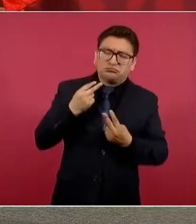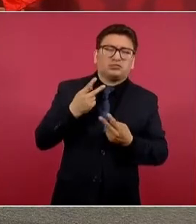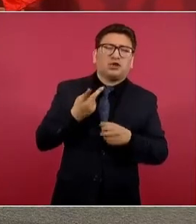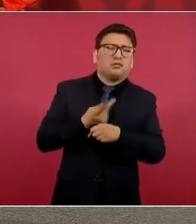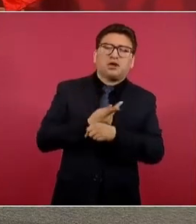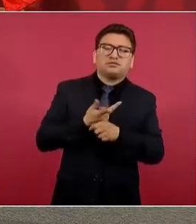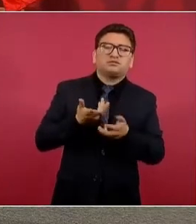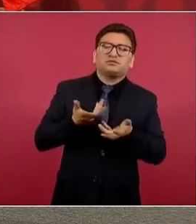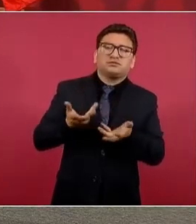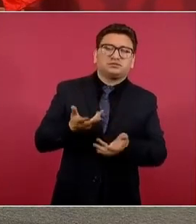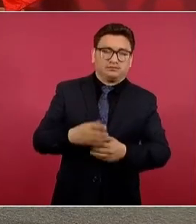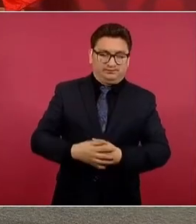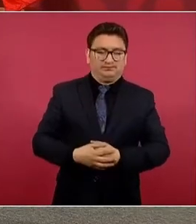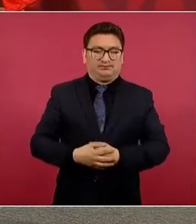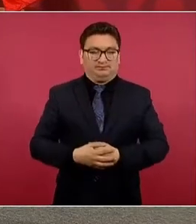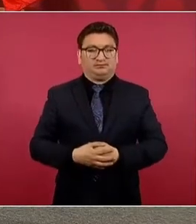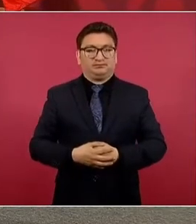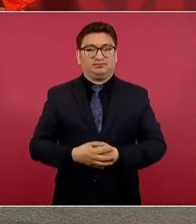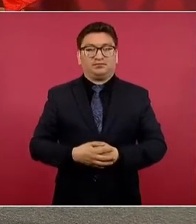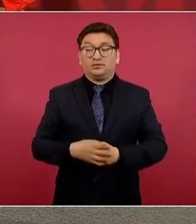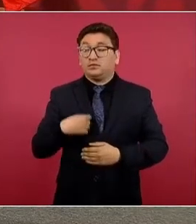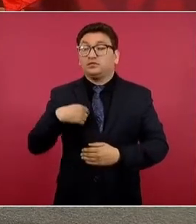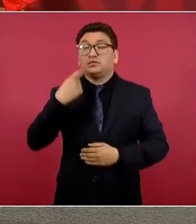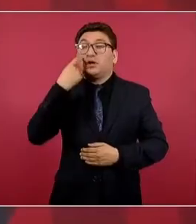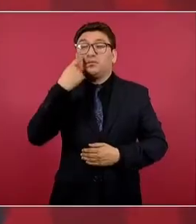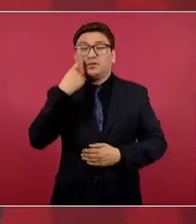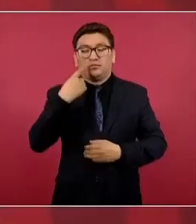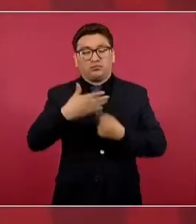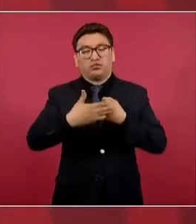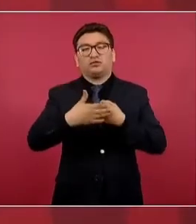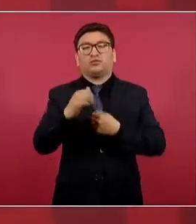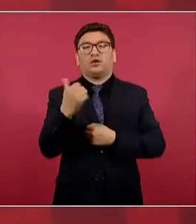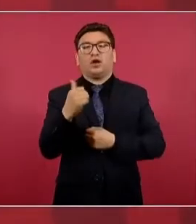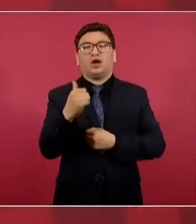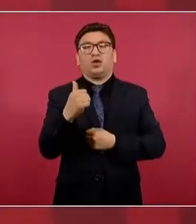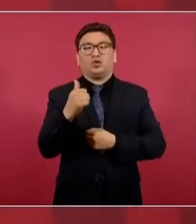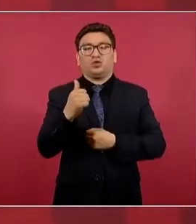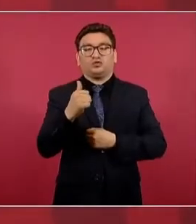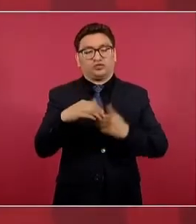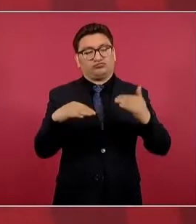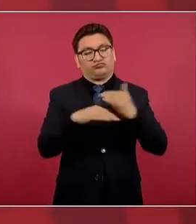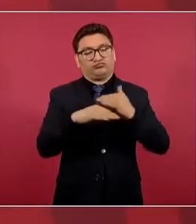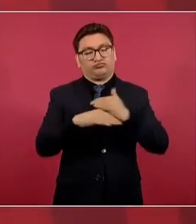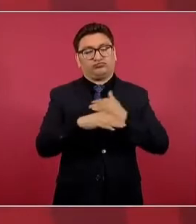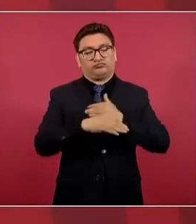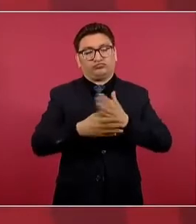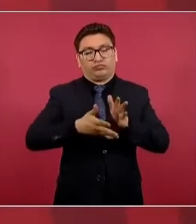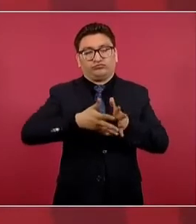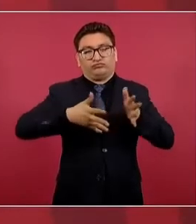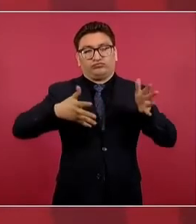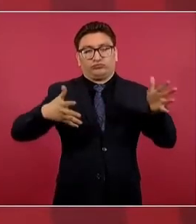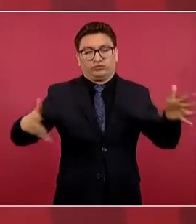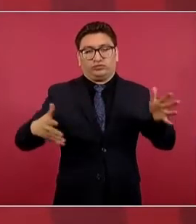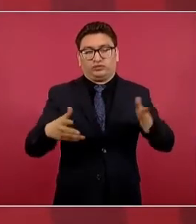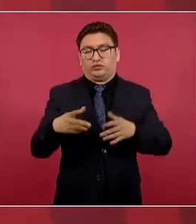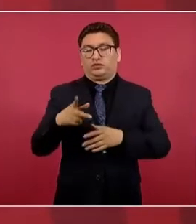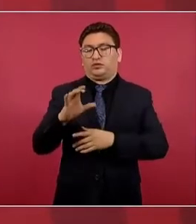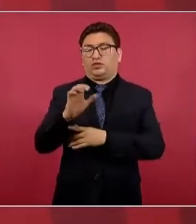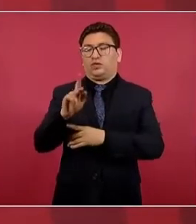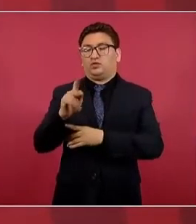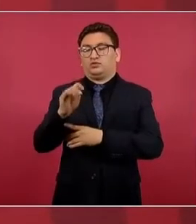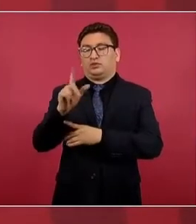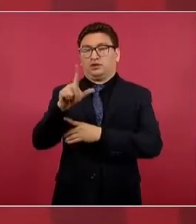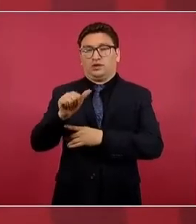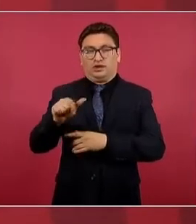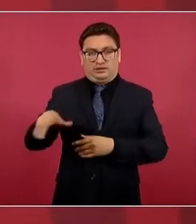de que se termine en agosto la ampliación de la autopista de La Pera a Cuautla, la